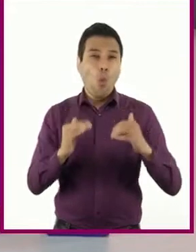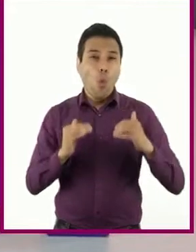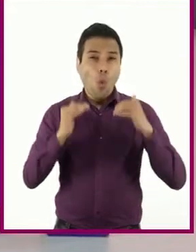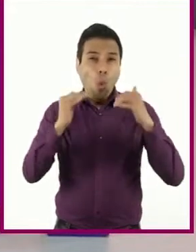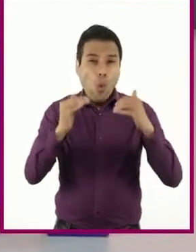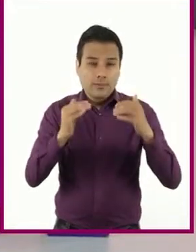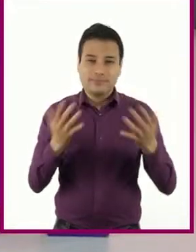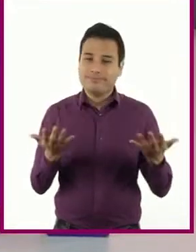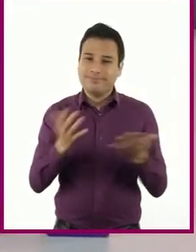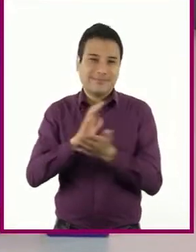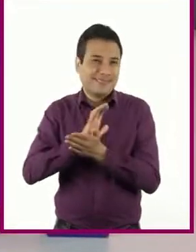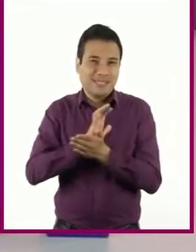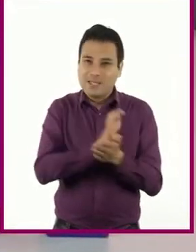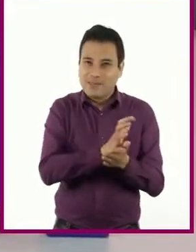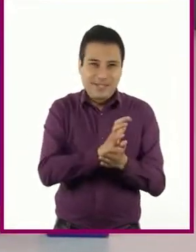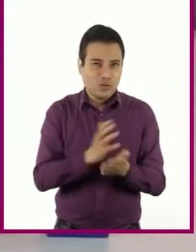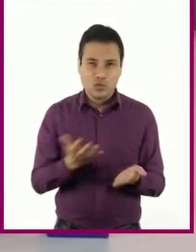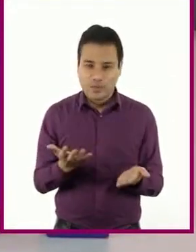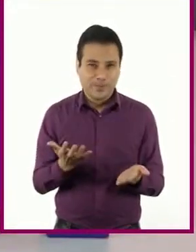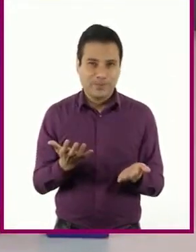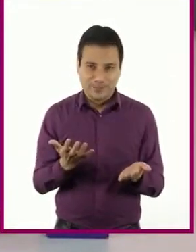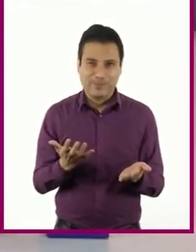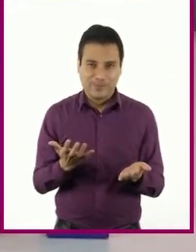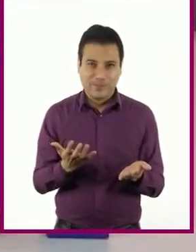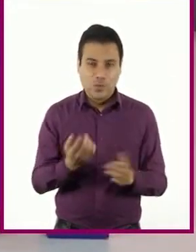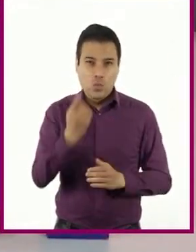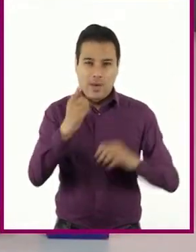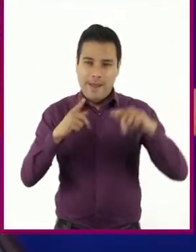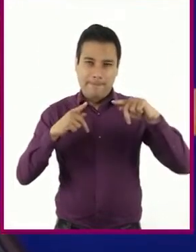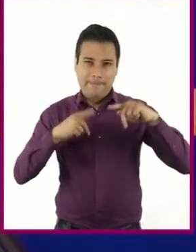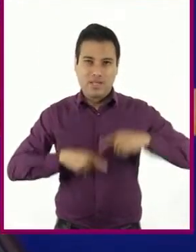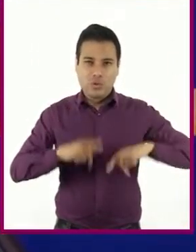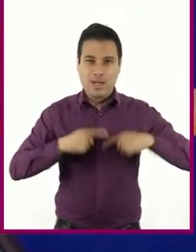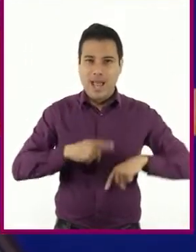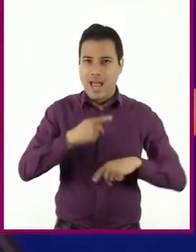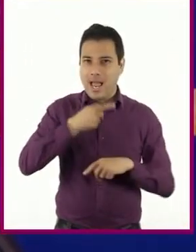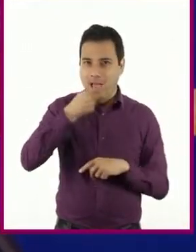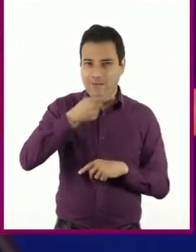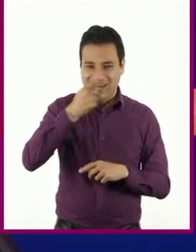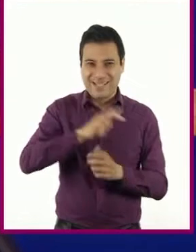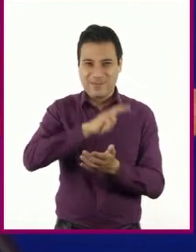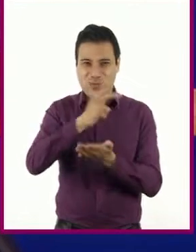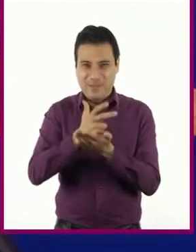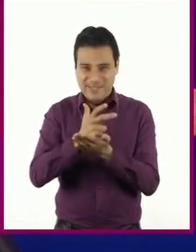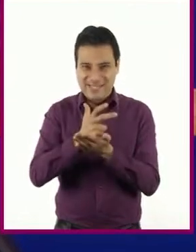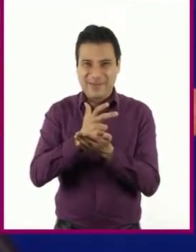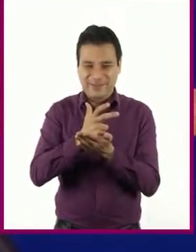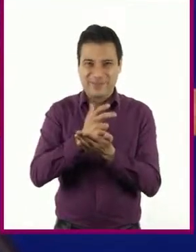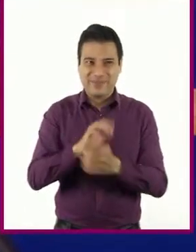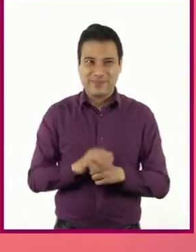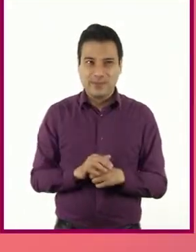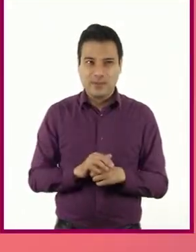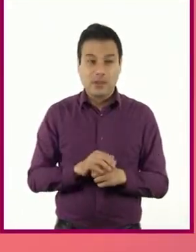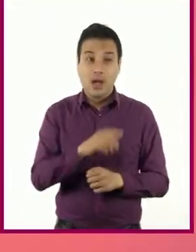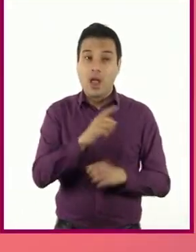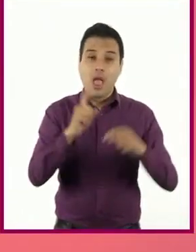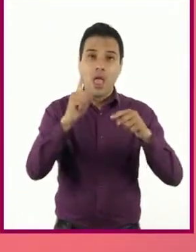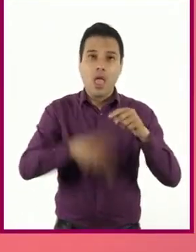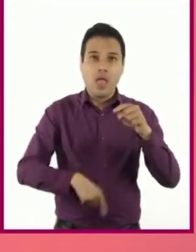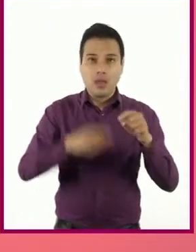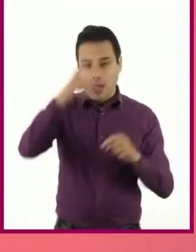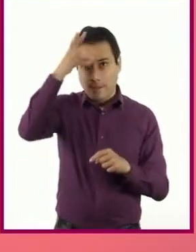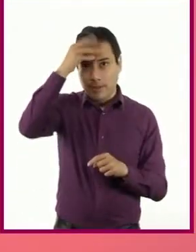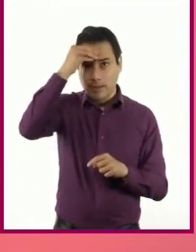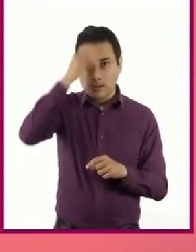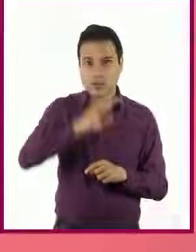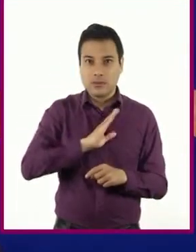discriminación. Piensa, ¿por qué una persona que hable, por ejemplo, tarasco, tendría que dejar de usar su lengua materna en aras de aprender y usar el